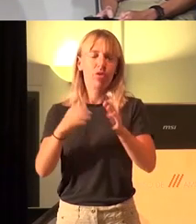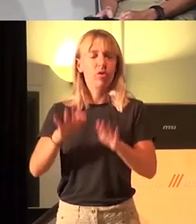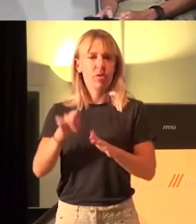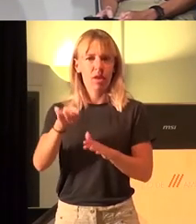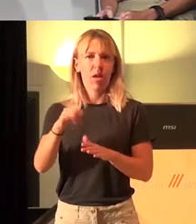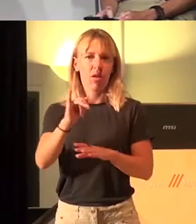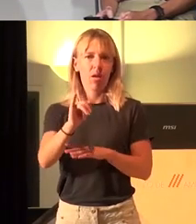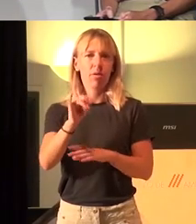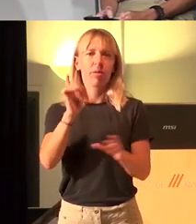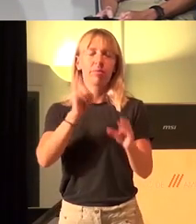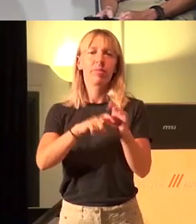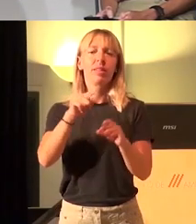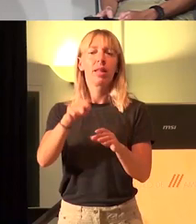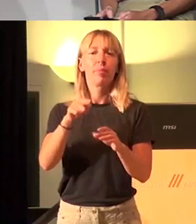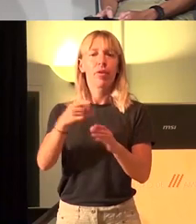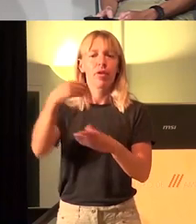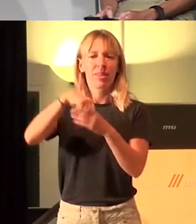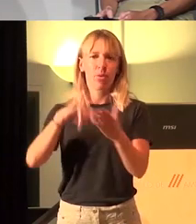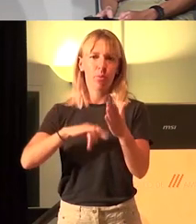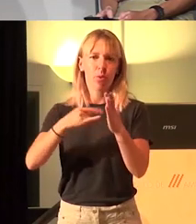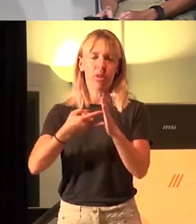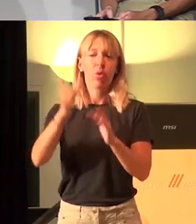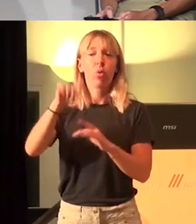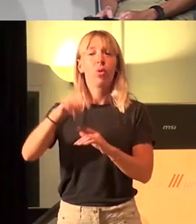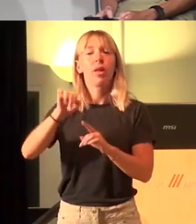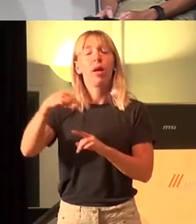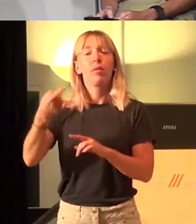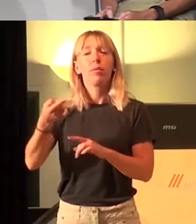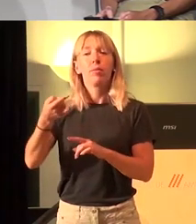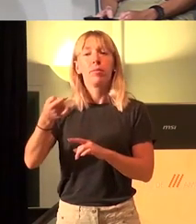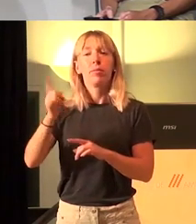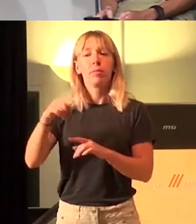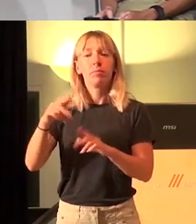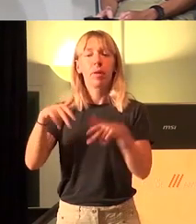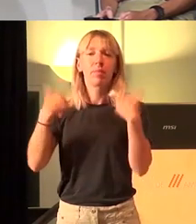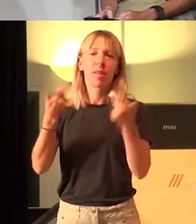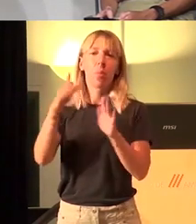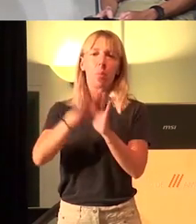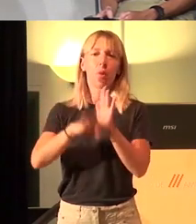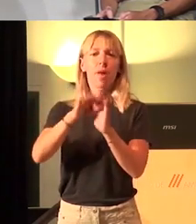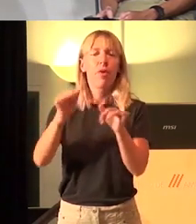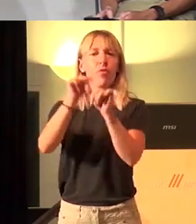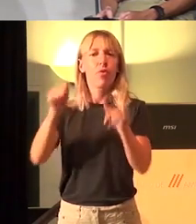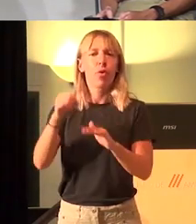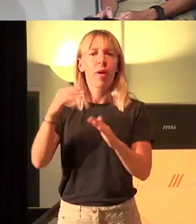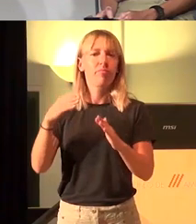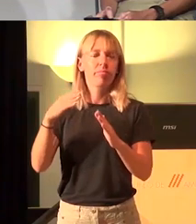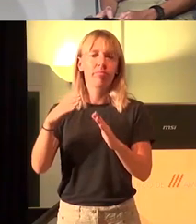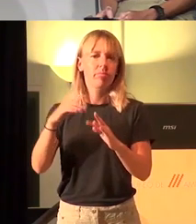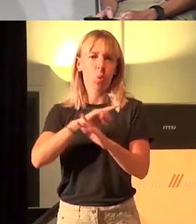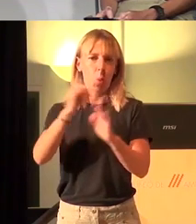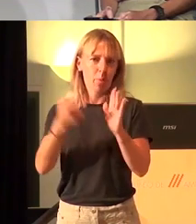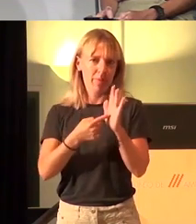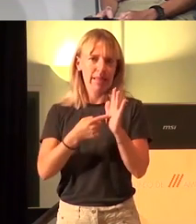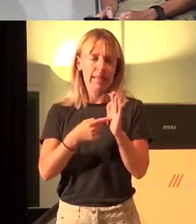¿no? Del proyecto. Y luego nos ha permitido también programar de una forma transversal. Es un